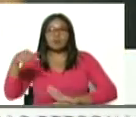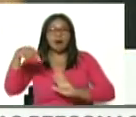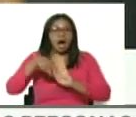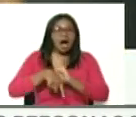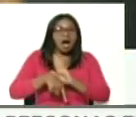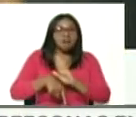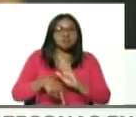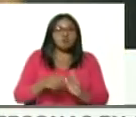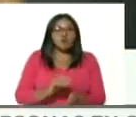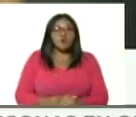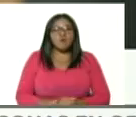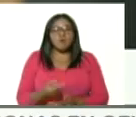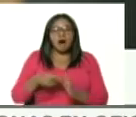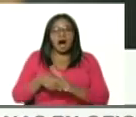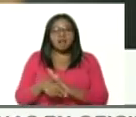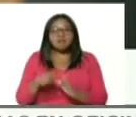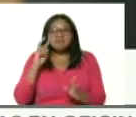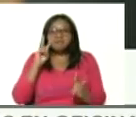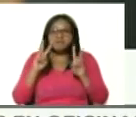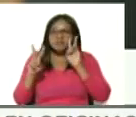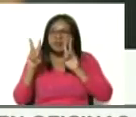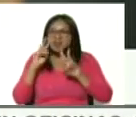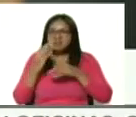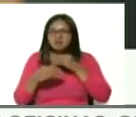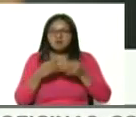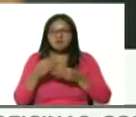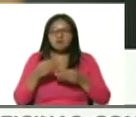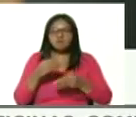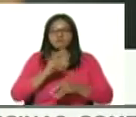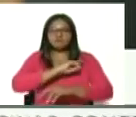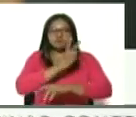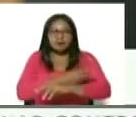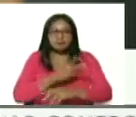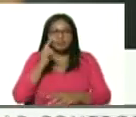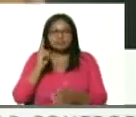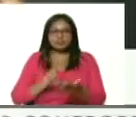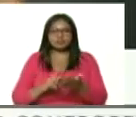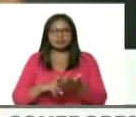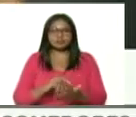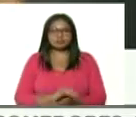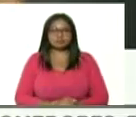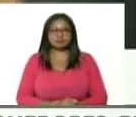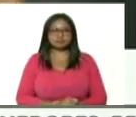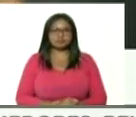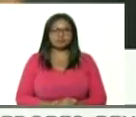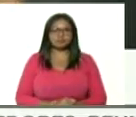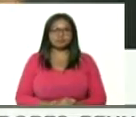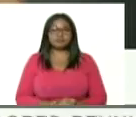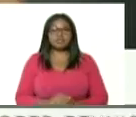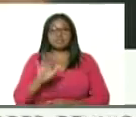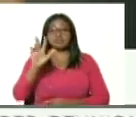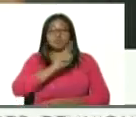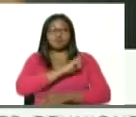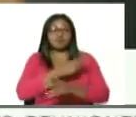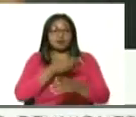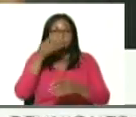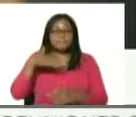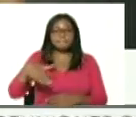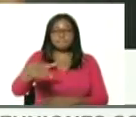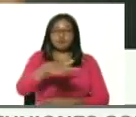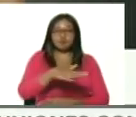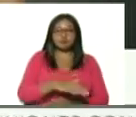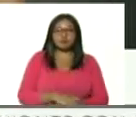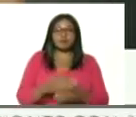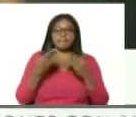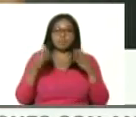municipio a donde vive la gente, donde está el verdadero poder. Y allí los 5 poderes públicos que conforman